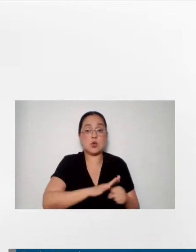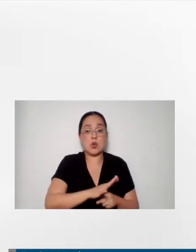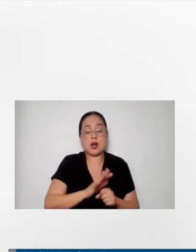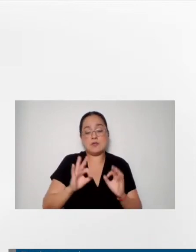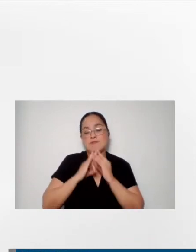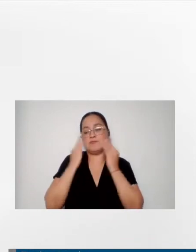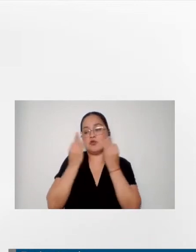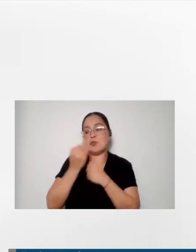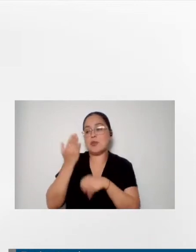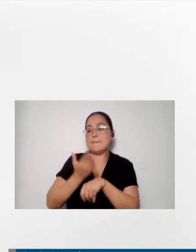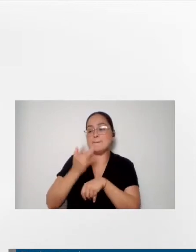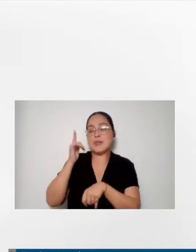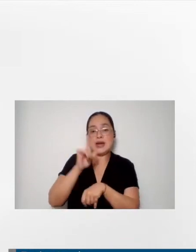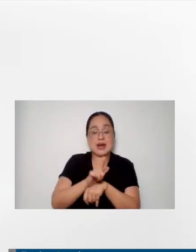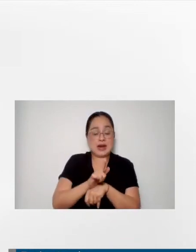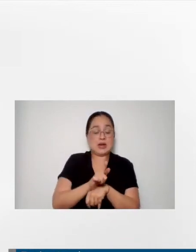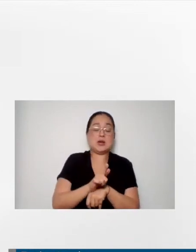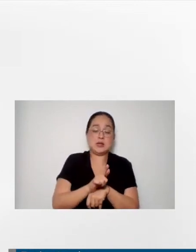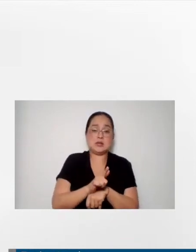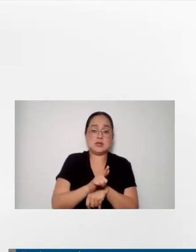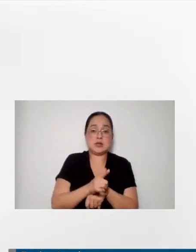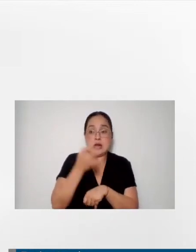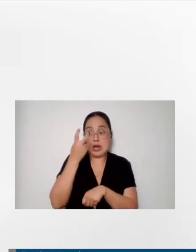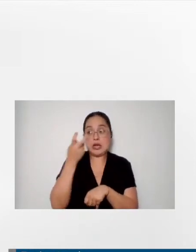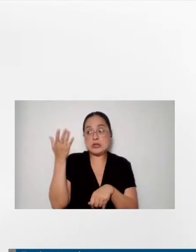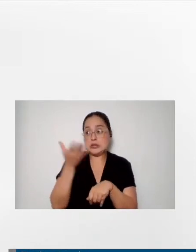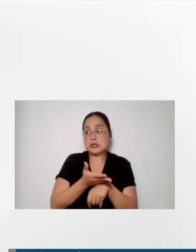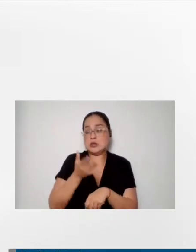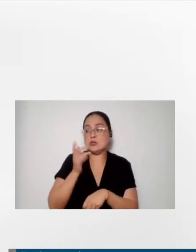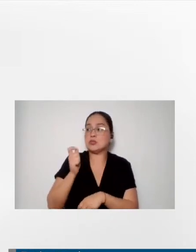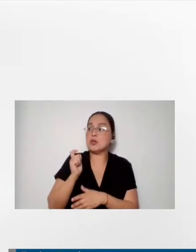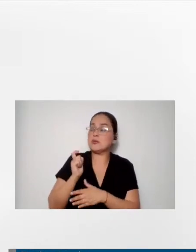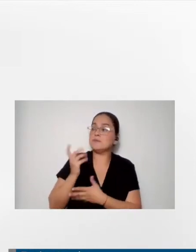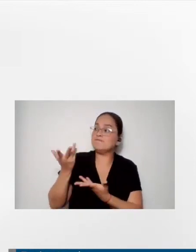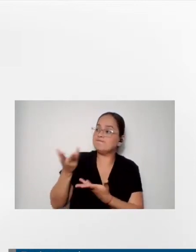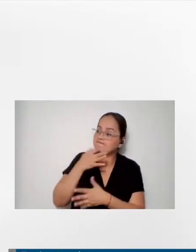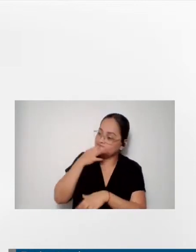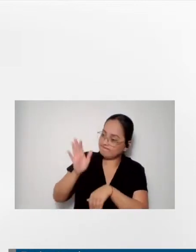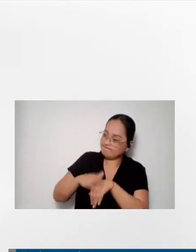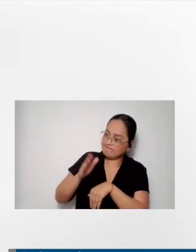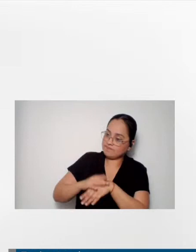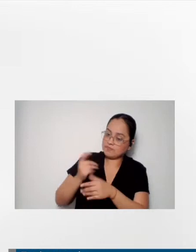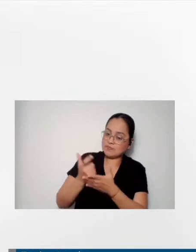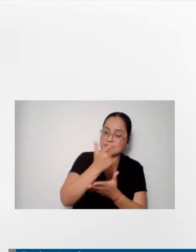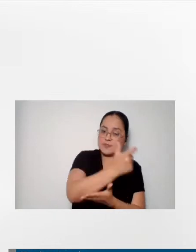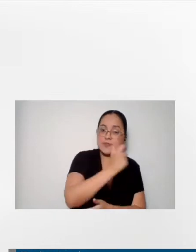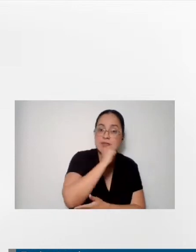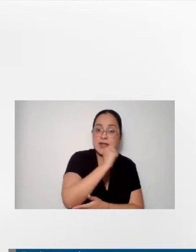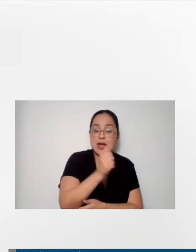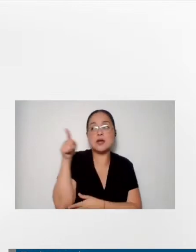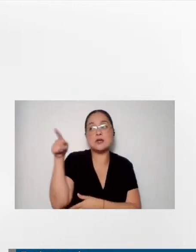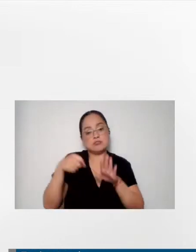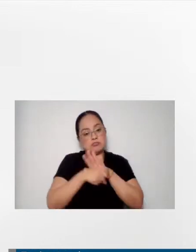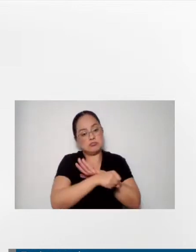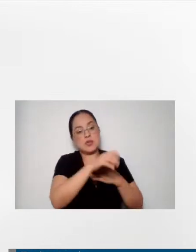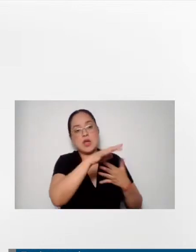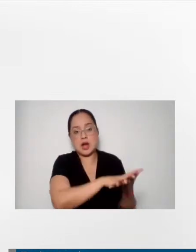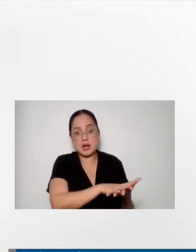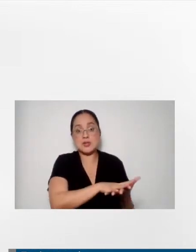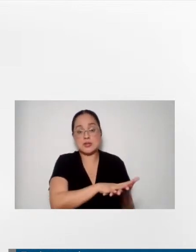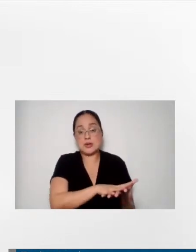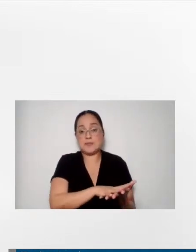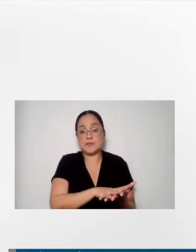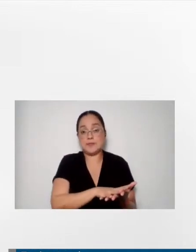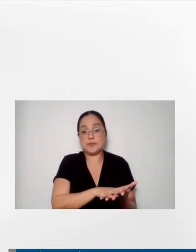¿no? Entonces, pues la vía penal un poco como amenaza, si no das alimentos te vas a ir a la cárcel y entonces ya tú introducías